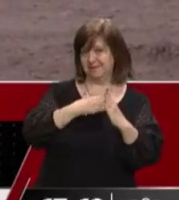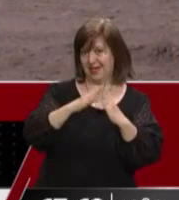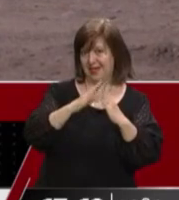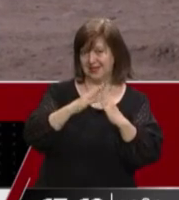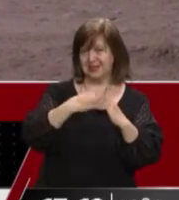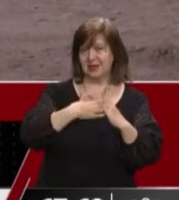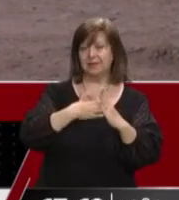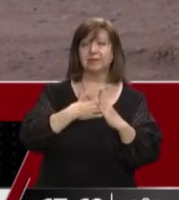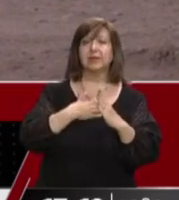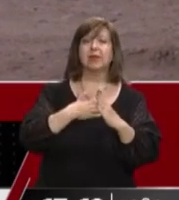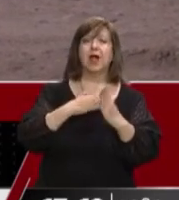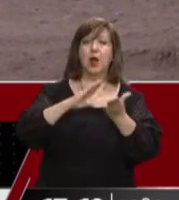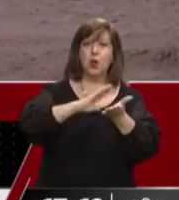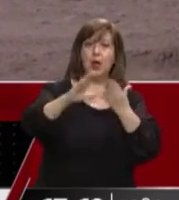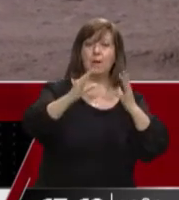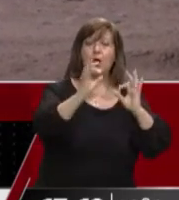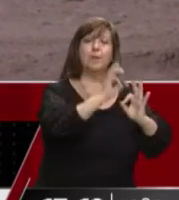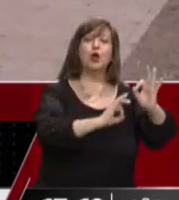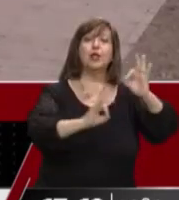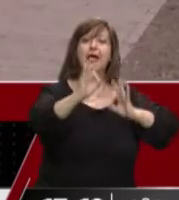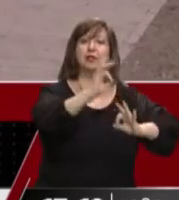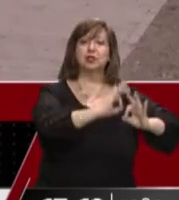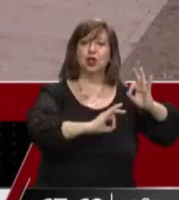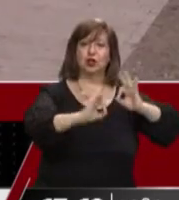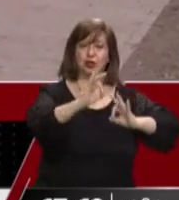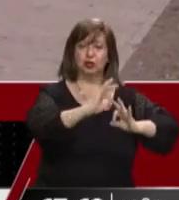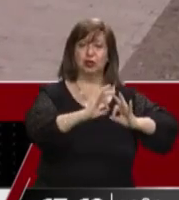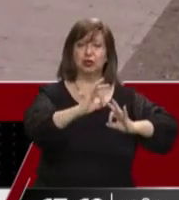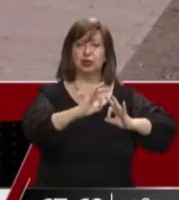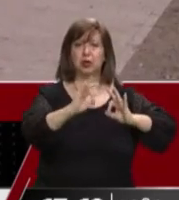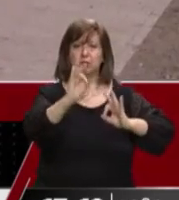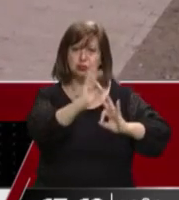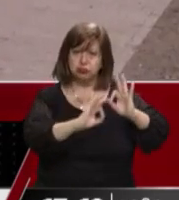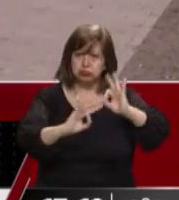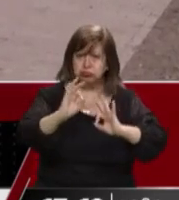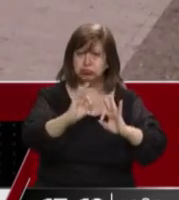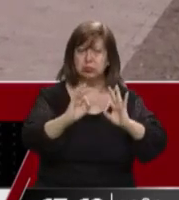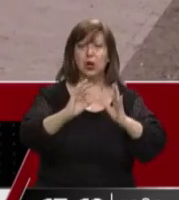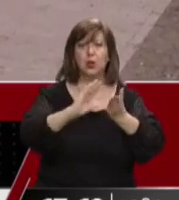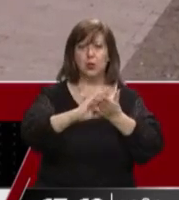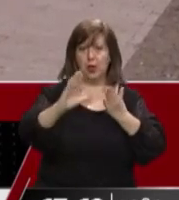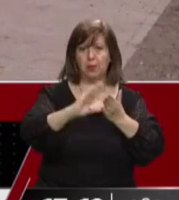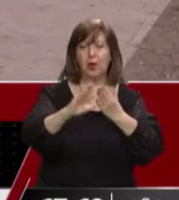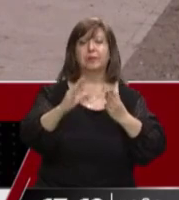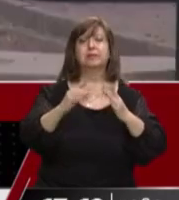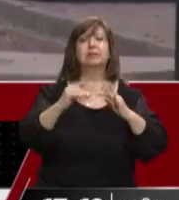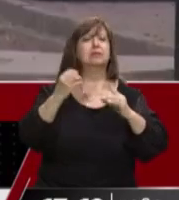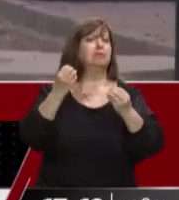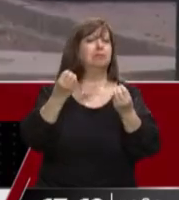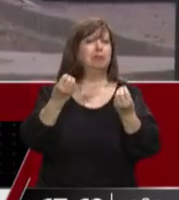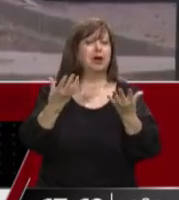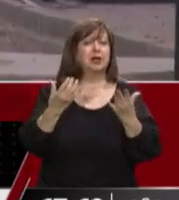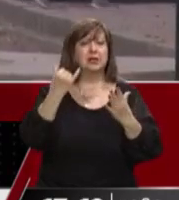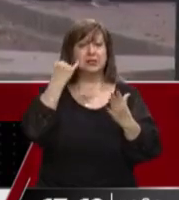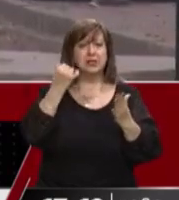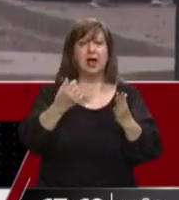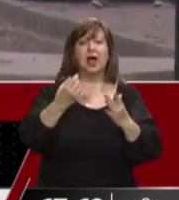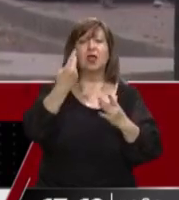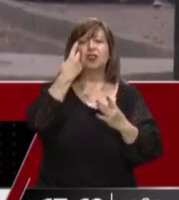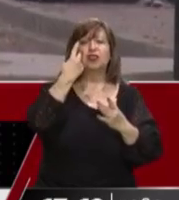característica, hemos aprovechado esta ocasión para anunciar un programa del IPB que tiene la característica de ponemos a